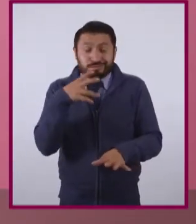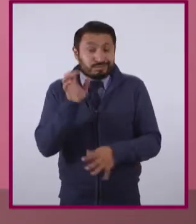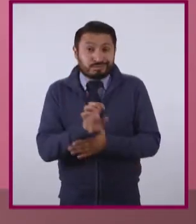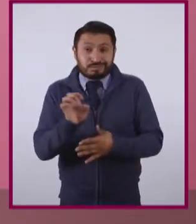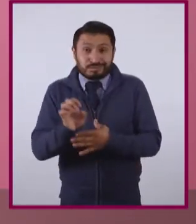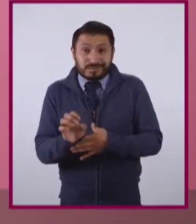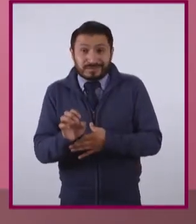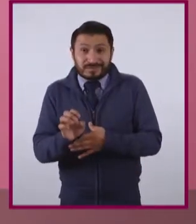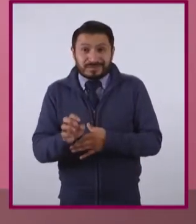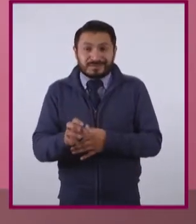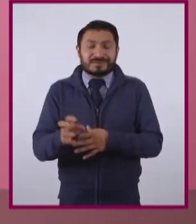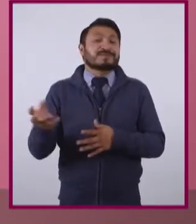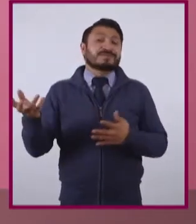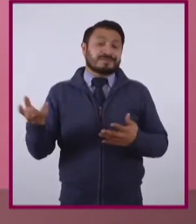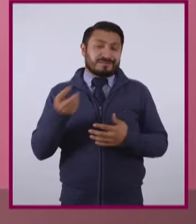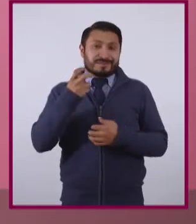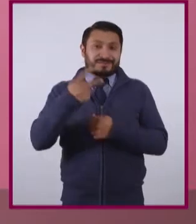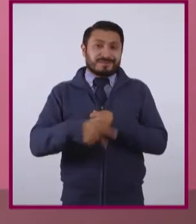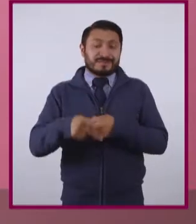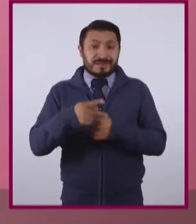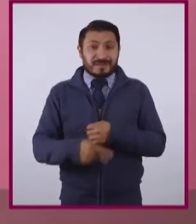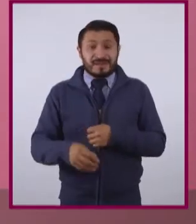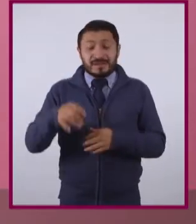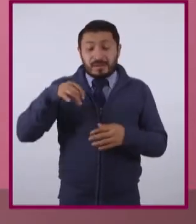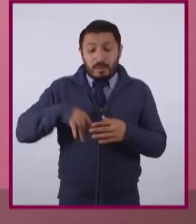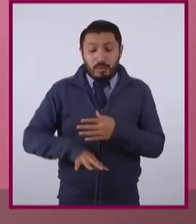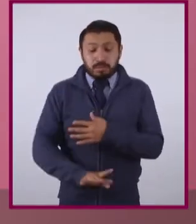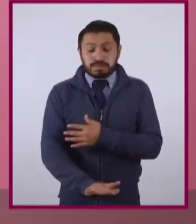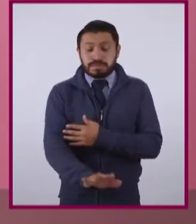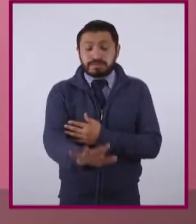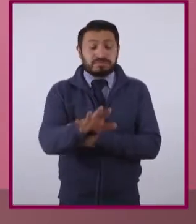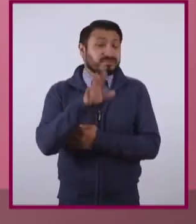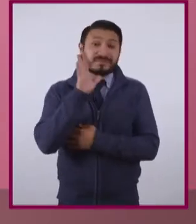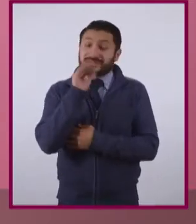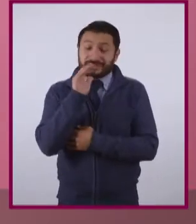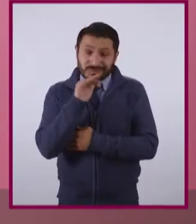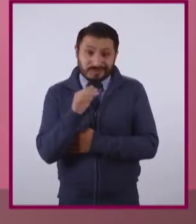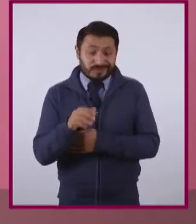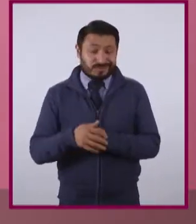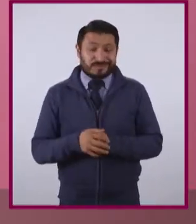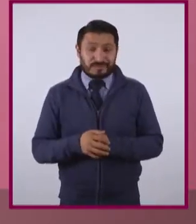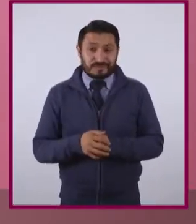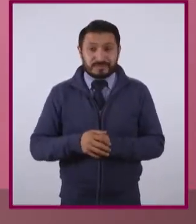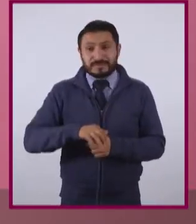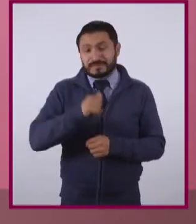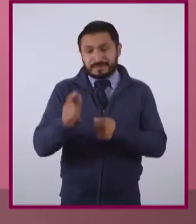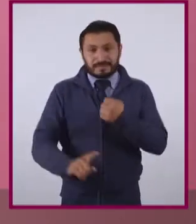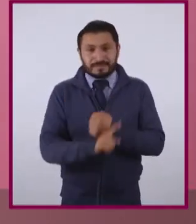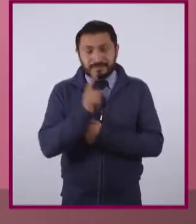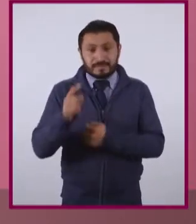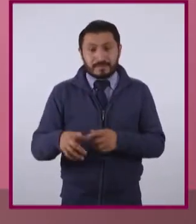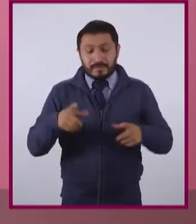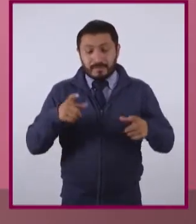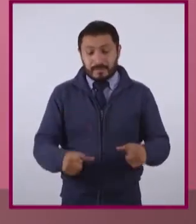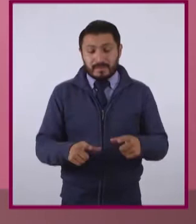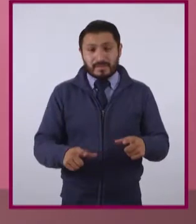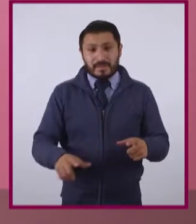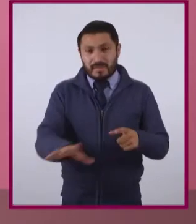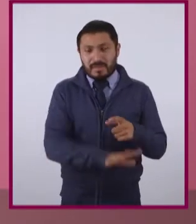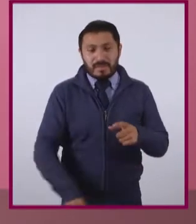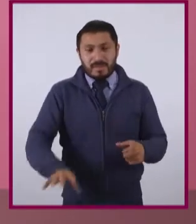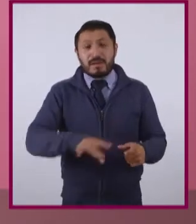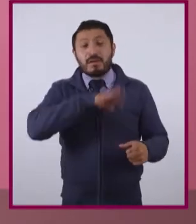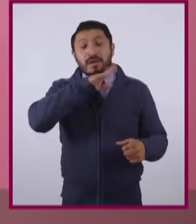y rellene los mantos acuíferos, y de esa forma no tener inundaciones. Otro problema es que las coladeras se tapan con la basura que las personas avientan al